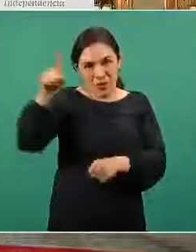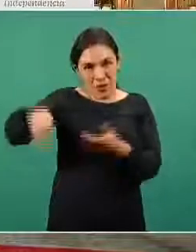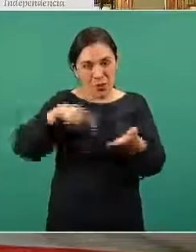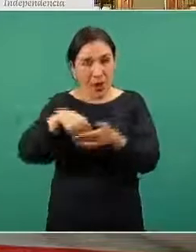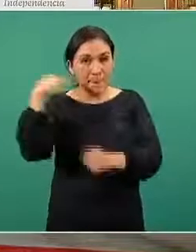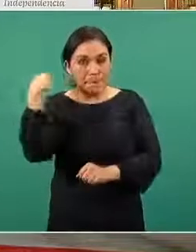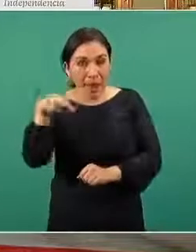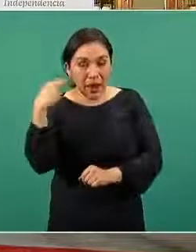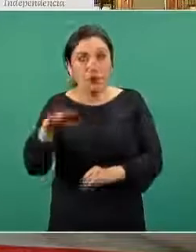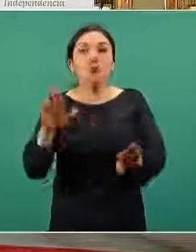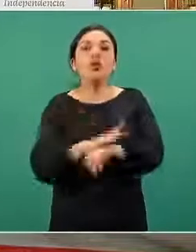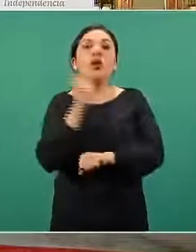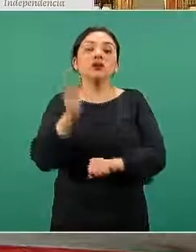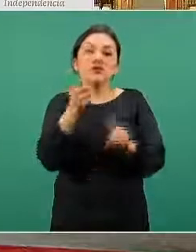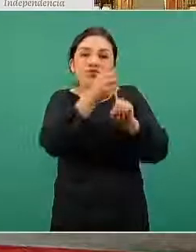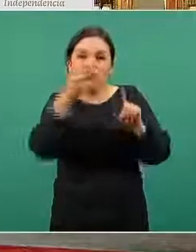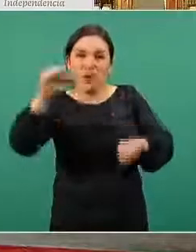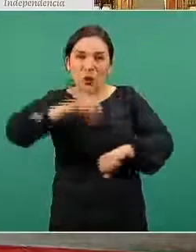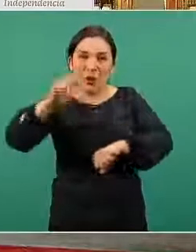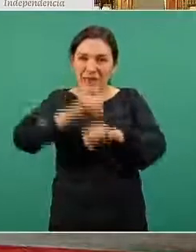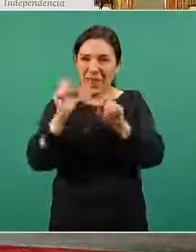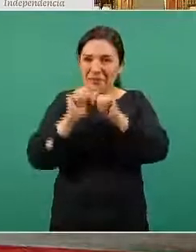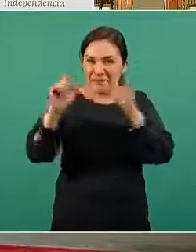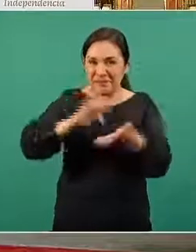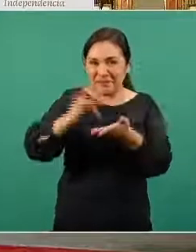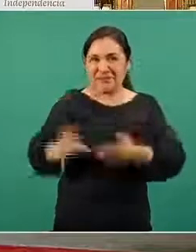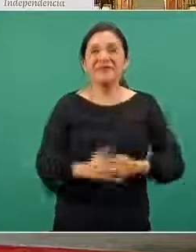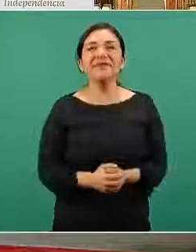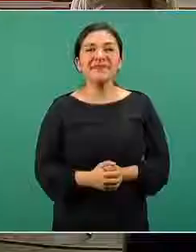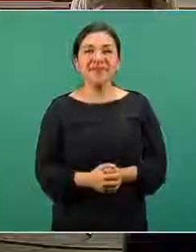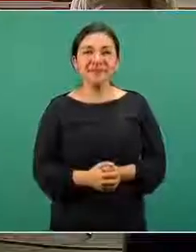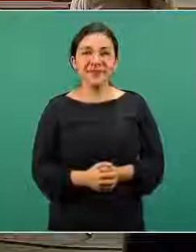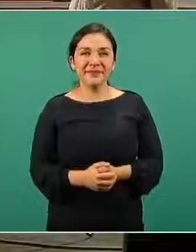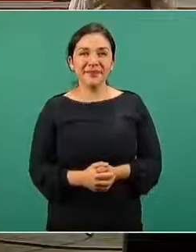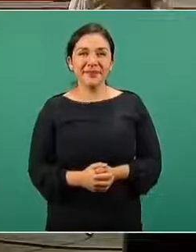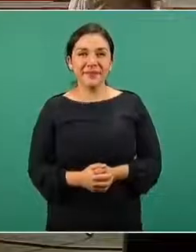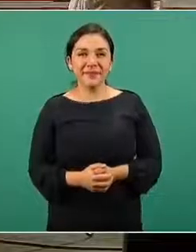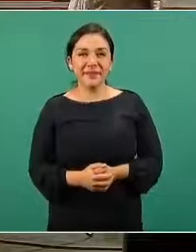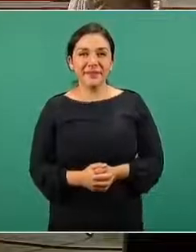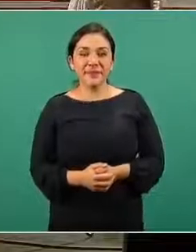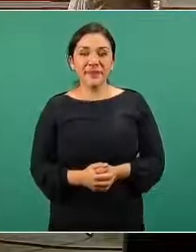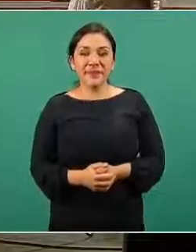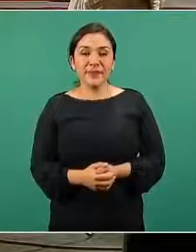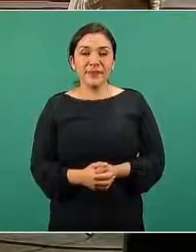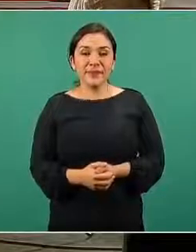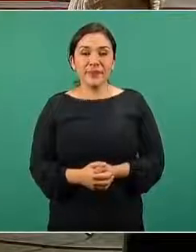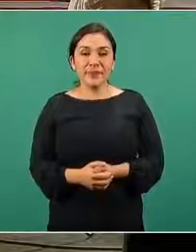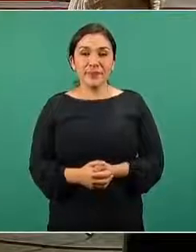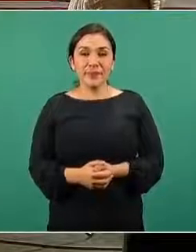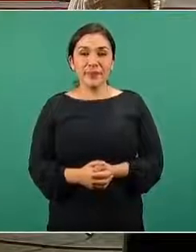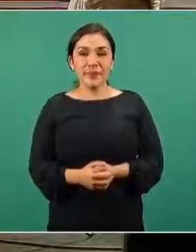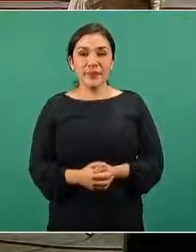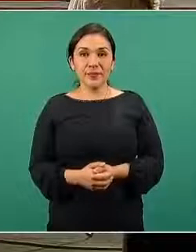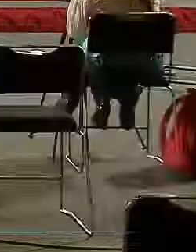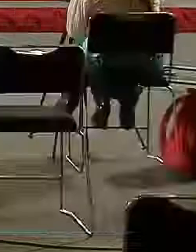García, por esta presentación. Muchas gracias, doctor. Gracias, señor doctor. Gracias. Muchas gracias. Gracias.